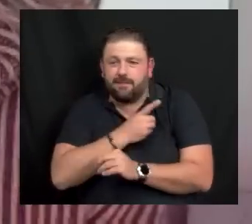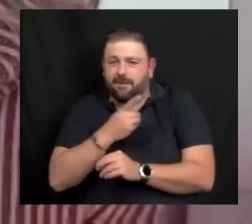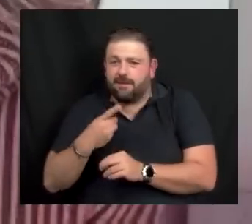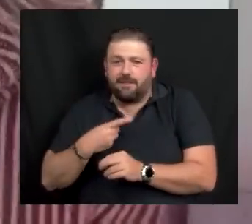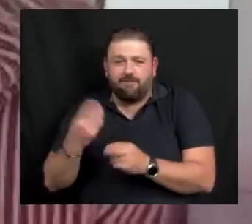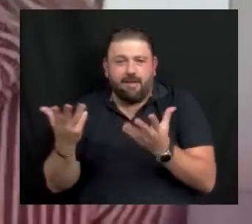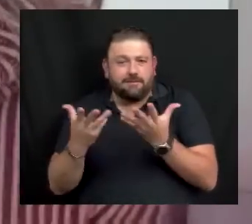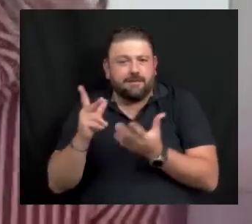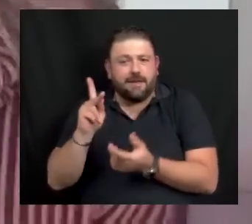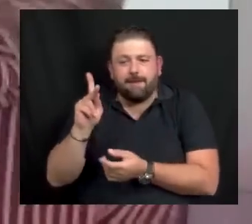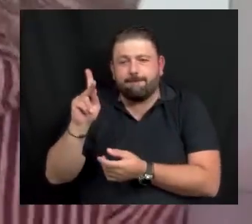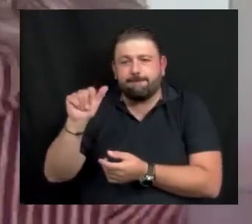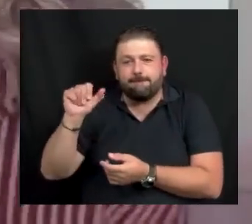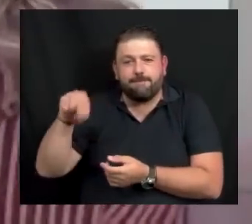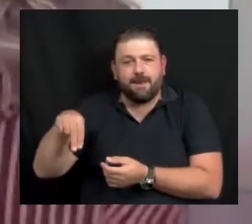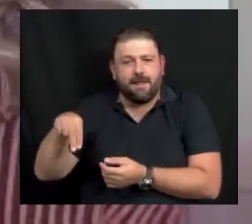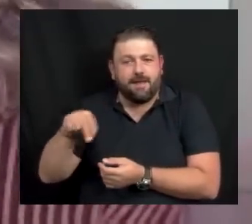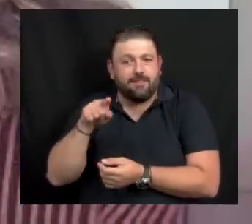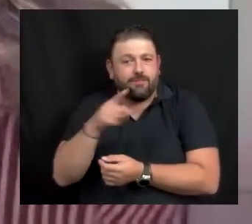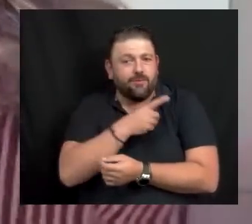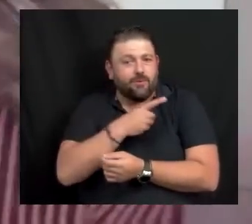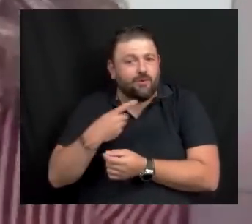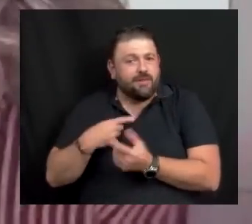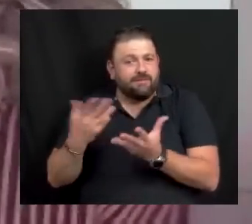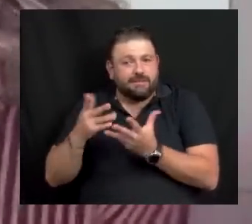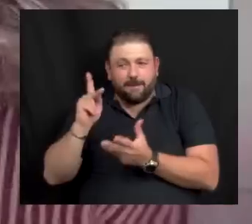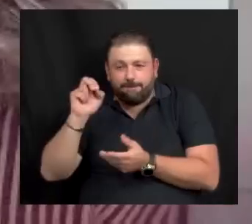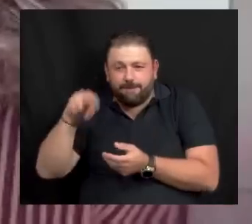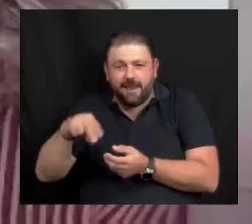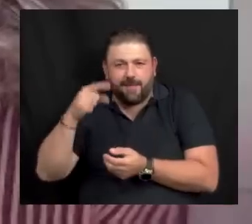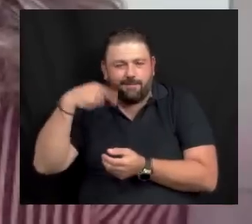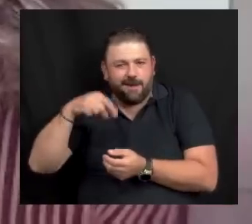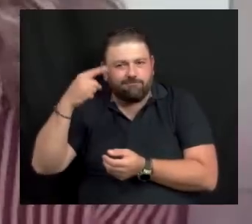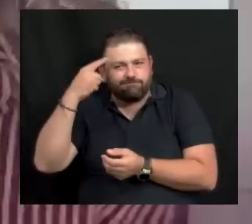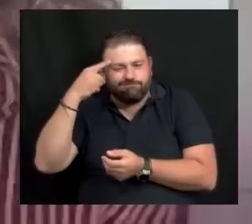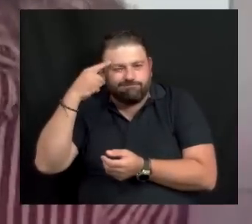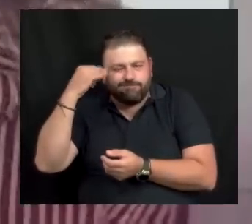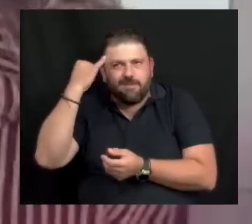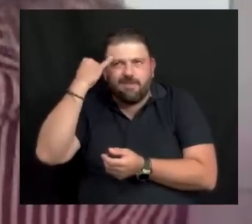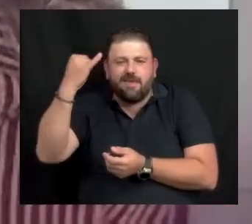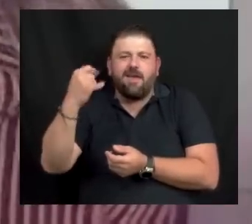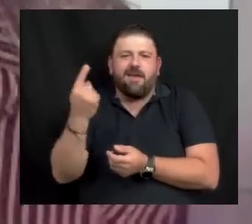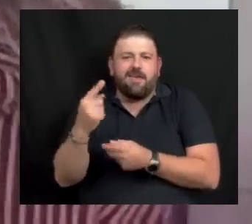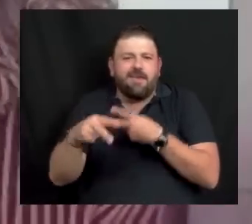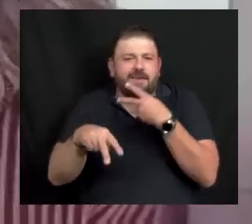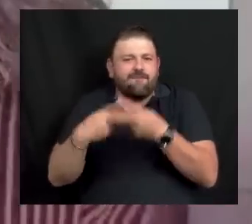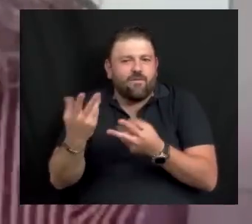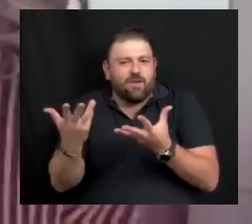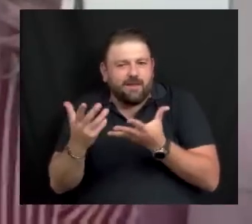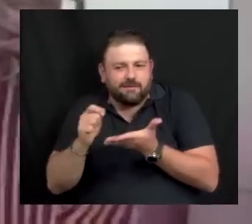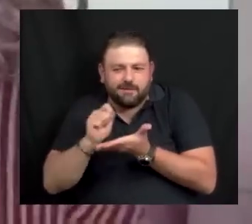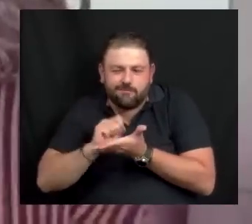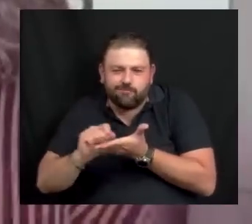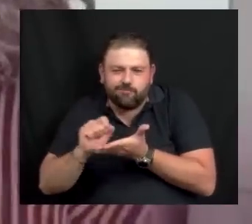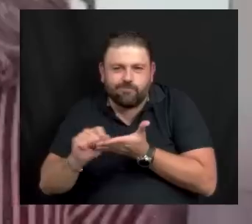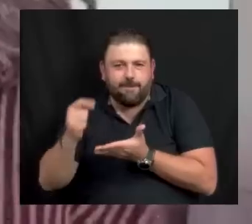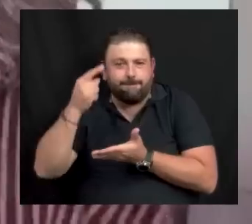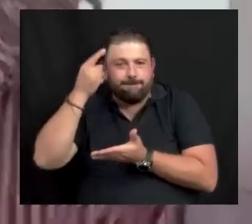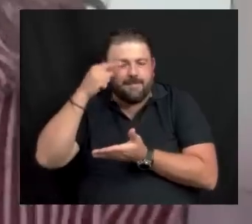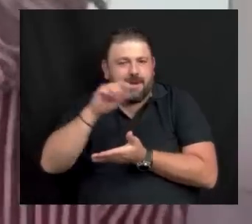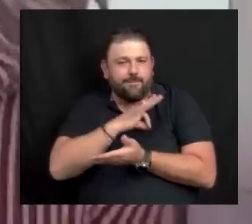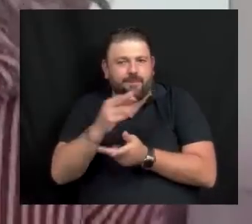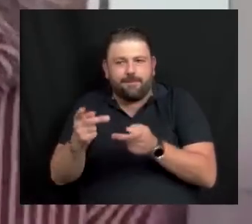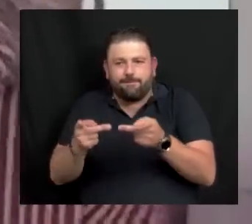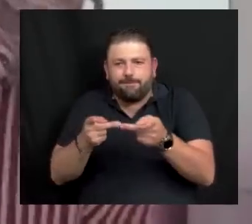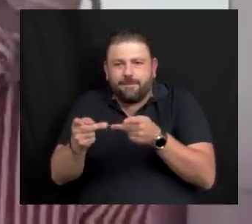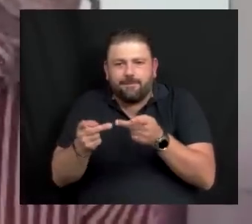planeación, porque inclusive en la planeación viene también el estar checando que lo que estés haciendo esté funcionando, ¿sí? Y obviamente OmniLife se pinta solo